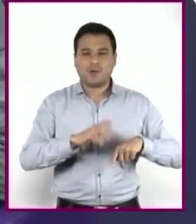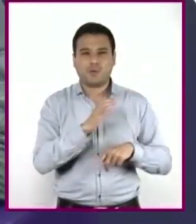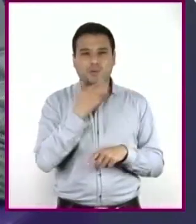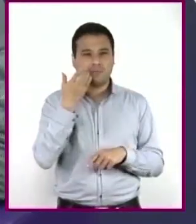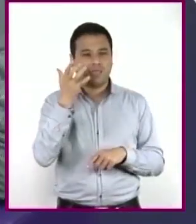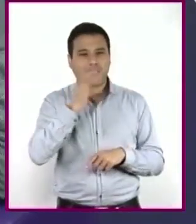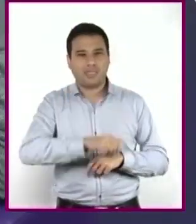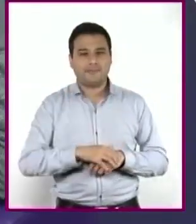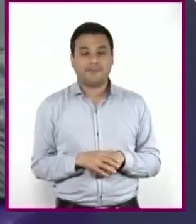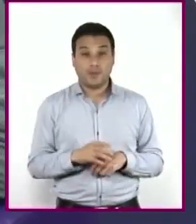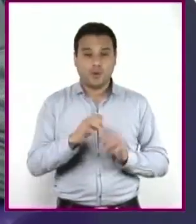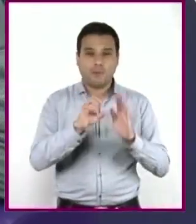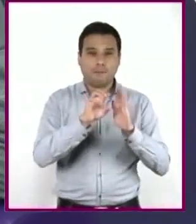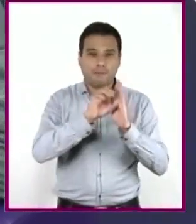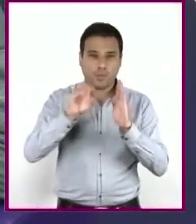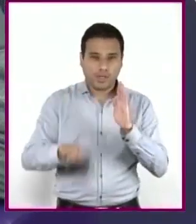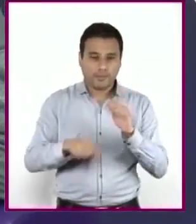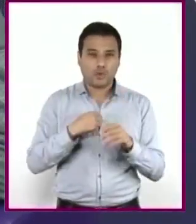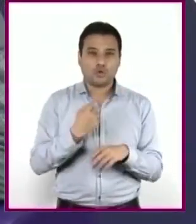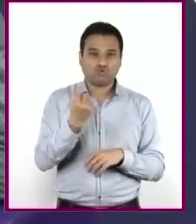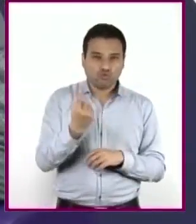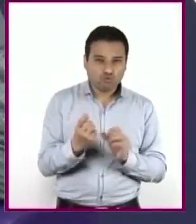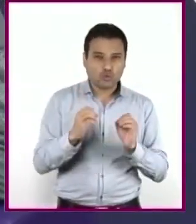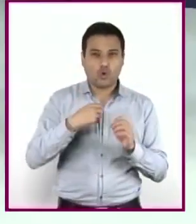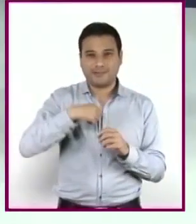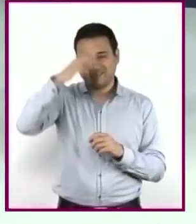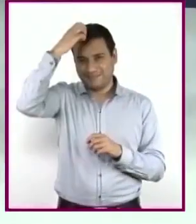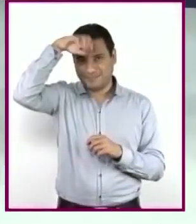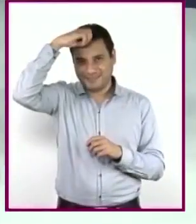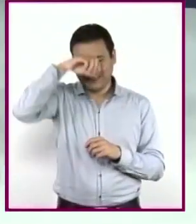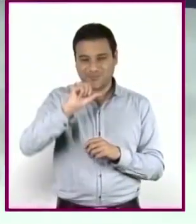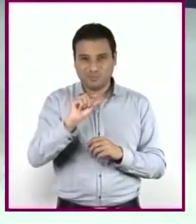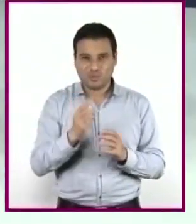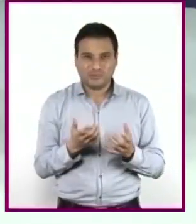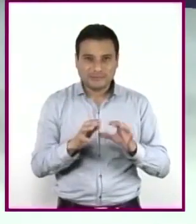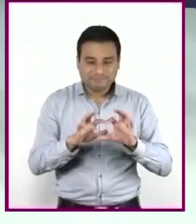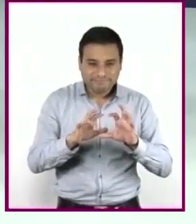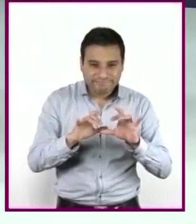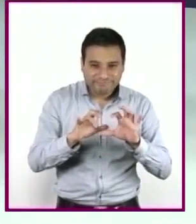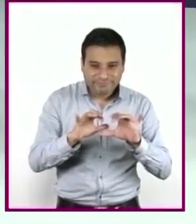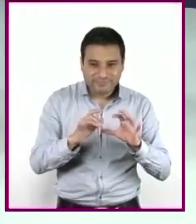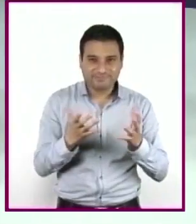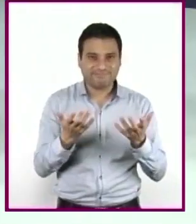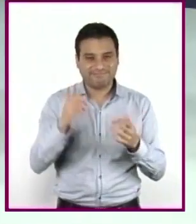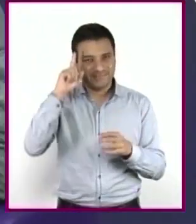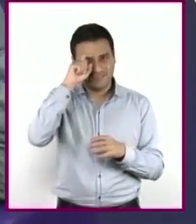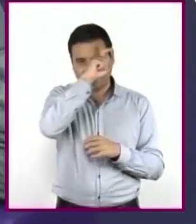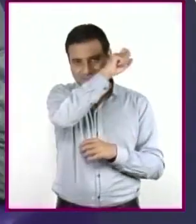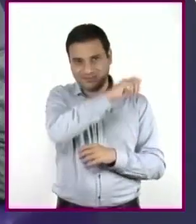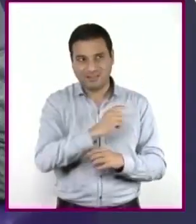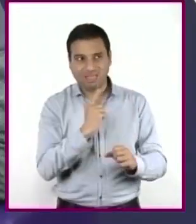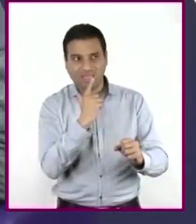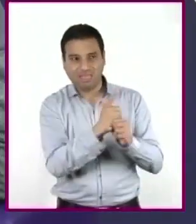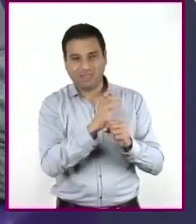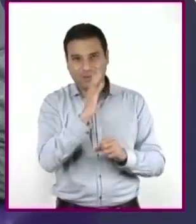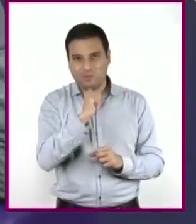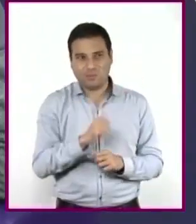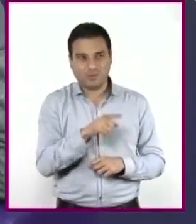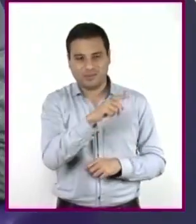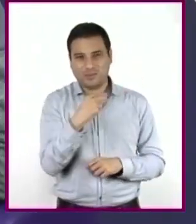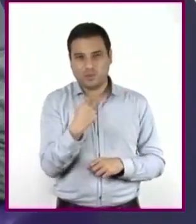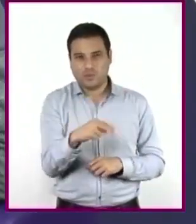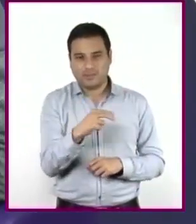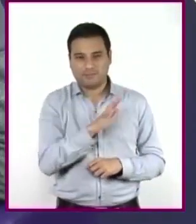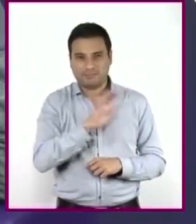Bueno, y además siendo menores de edad o siendo persona con muy poca experiencia dentro del mundo cibernético, es más difícil